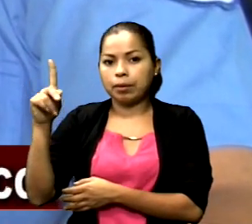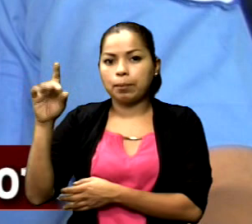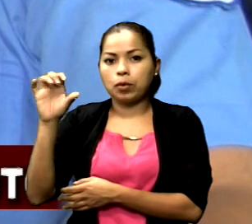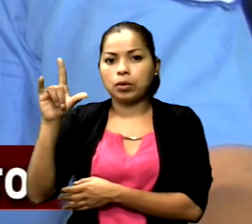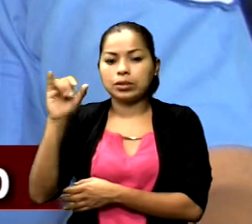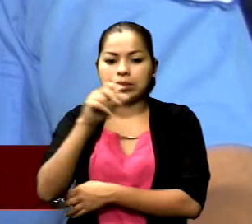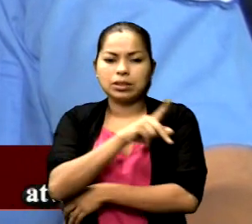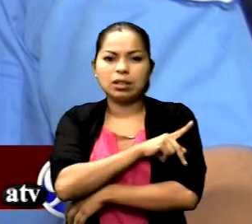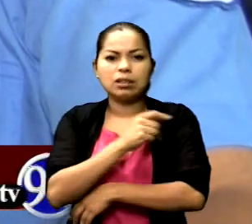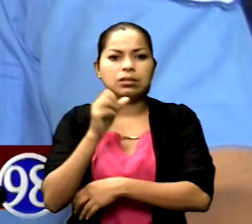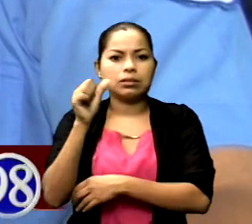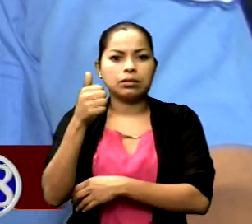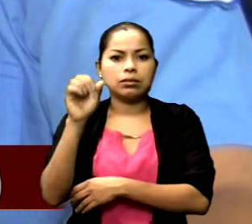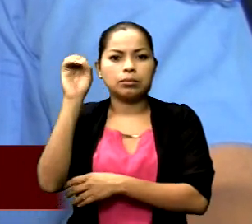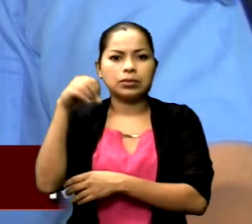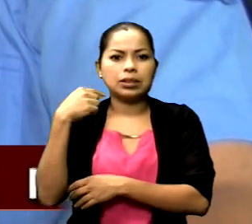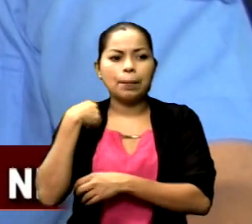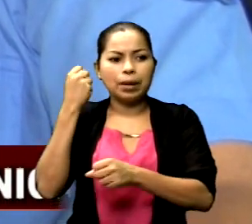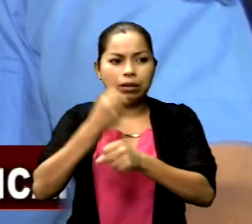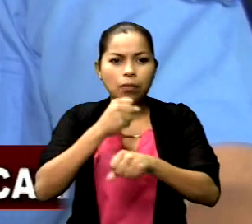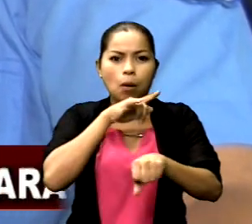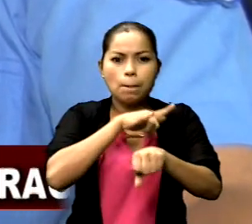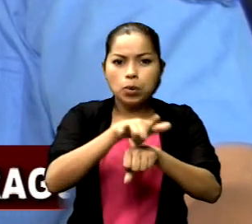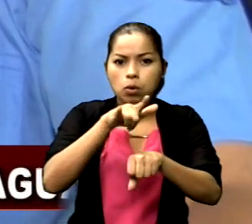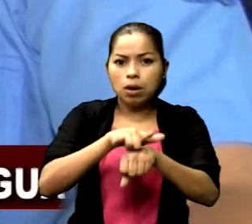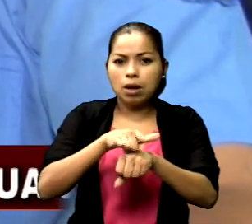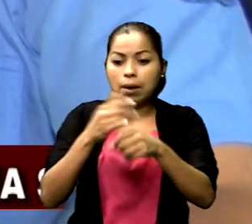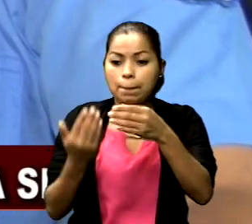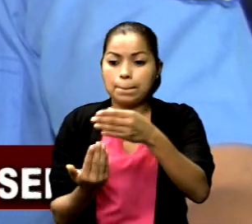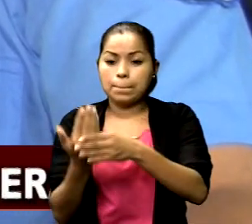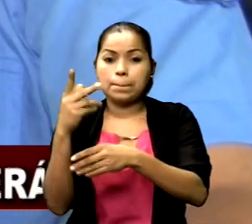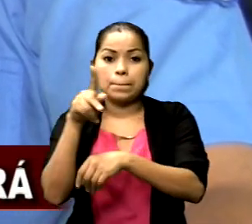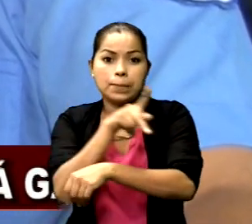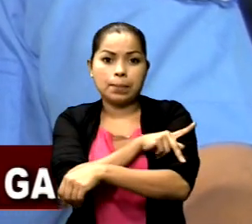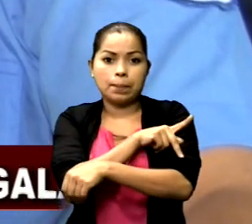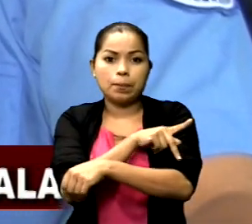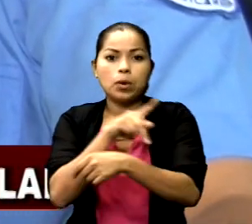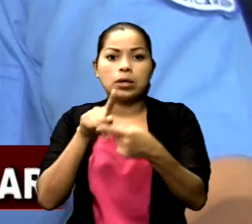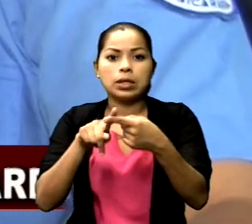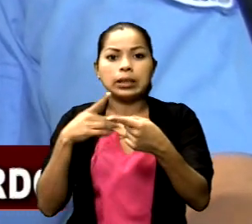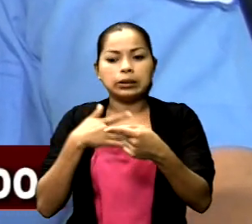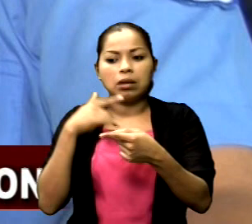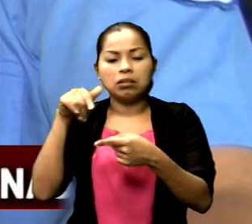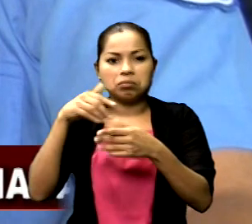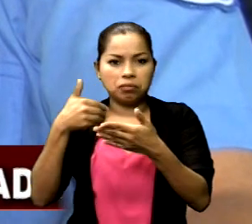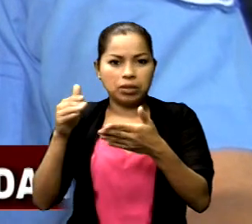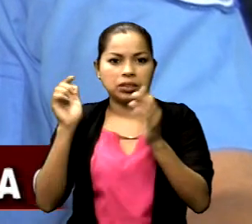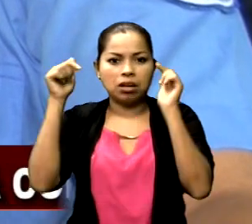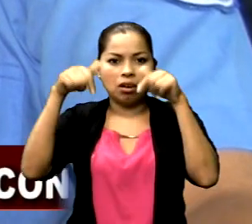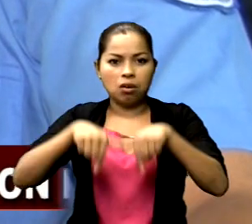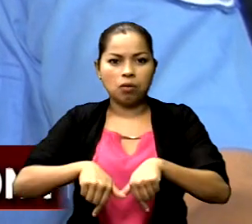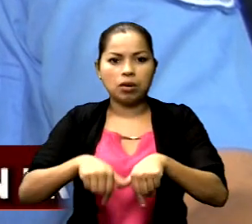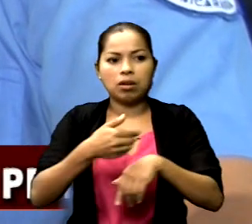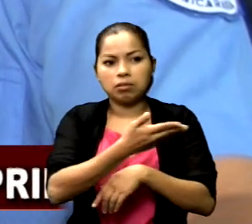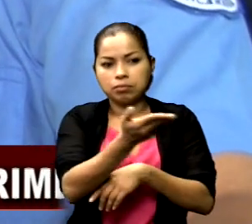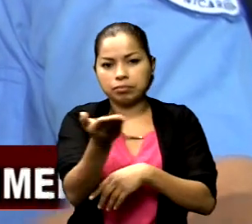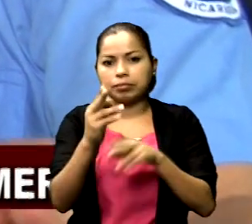el 66% de la demanda global. Es decir, que el beneficio fundamental va a ir a los